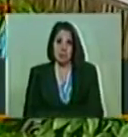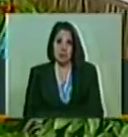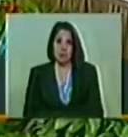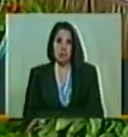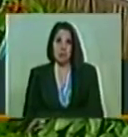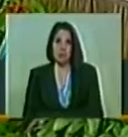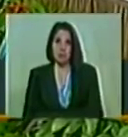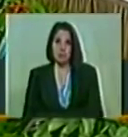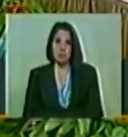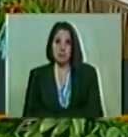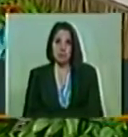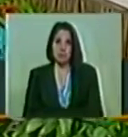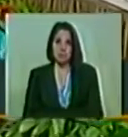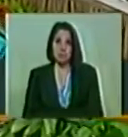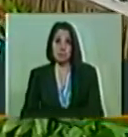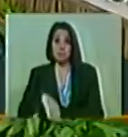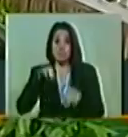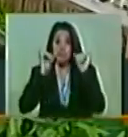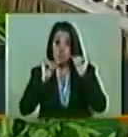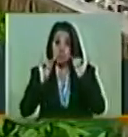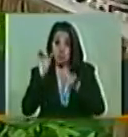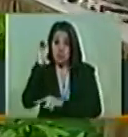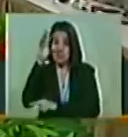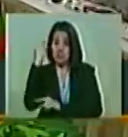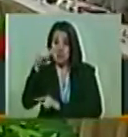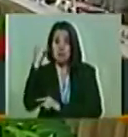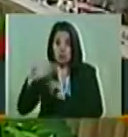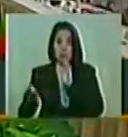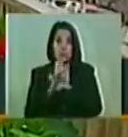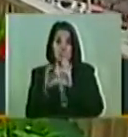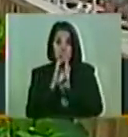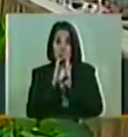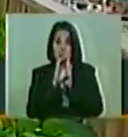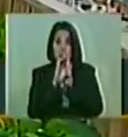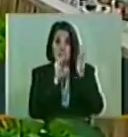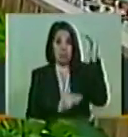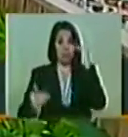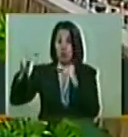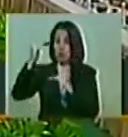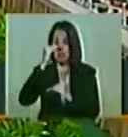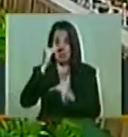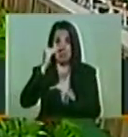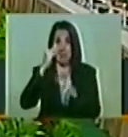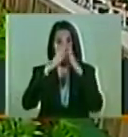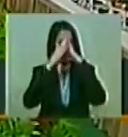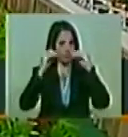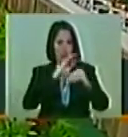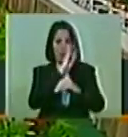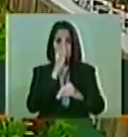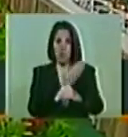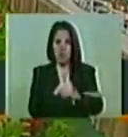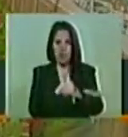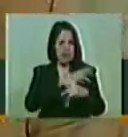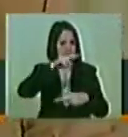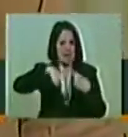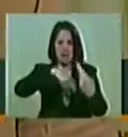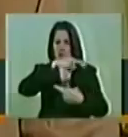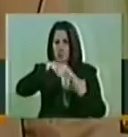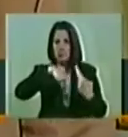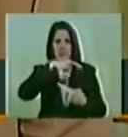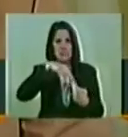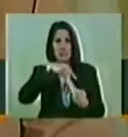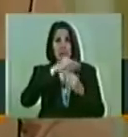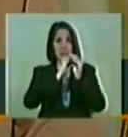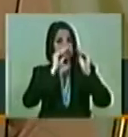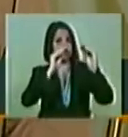Y esa Asamblea Nacional Constituyente está por encima de todos los poderes constituidos en el país. Es una revolución lo que convoqué,